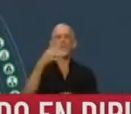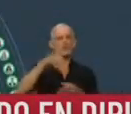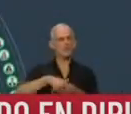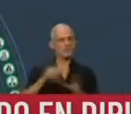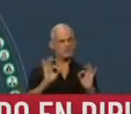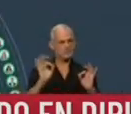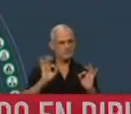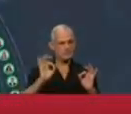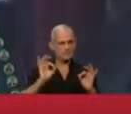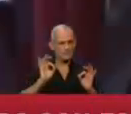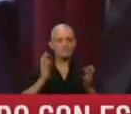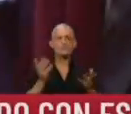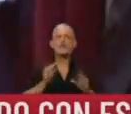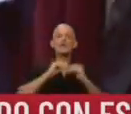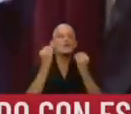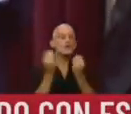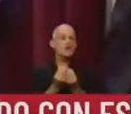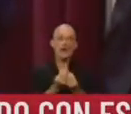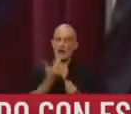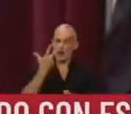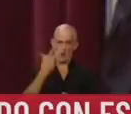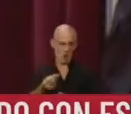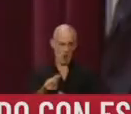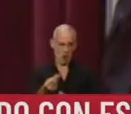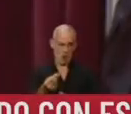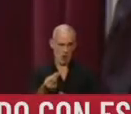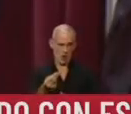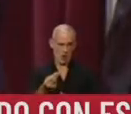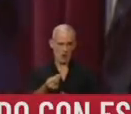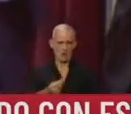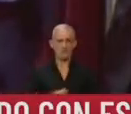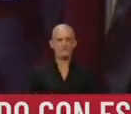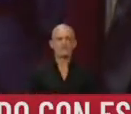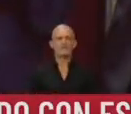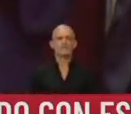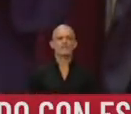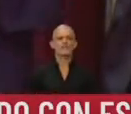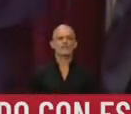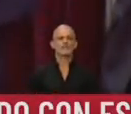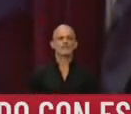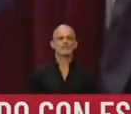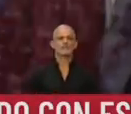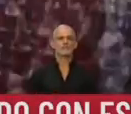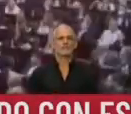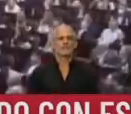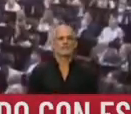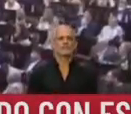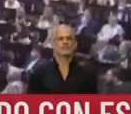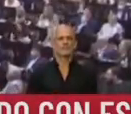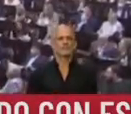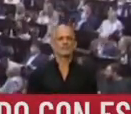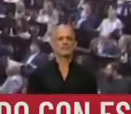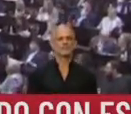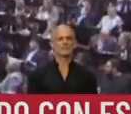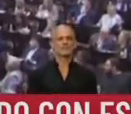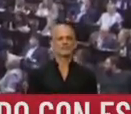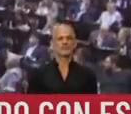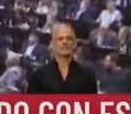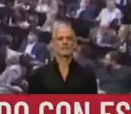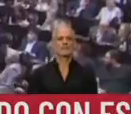que se hace y el control republicano. Bueno, lo cierto es que llegamos así a la sesión, llegaron cojudeando,